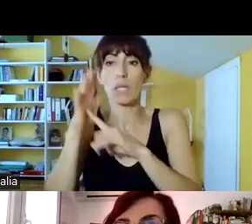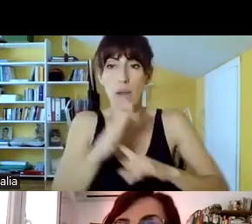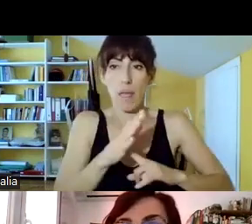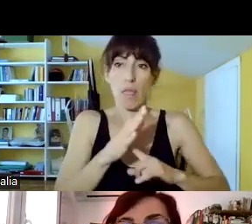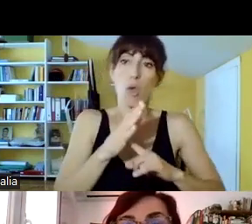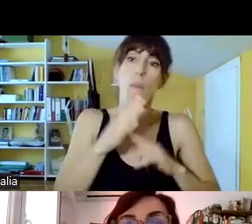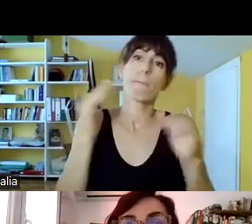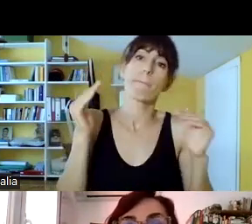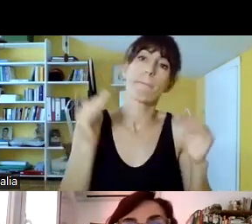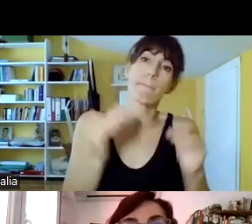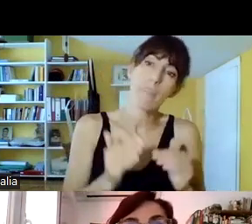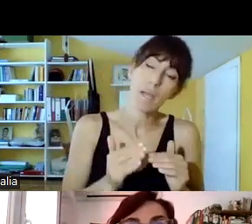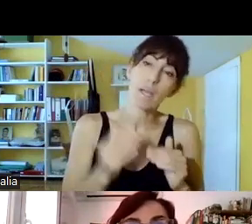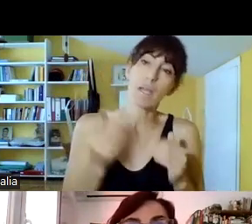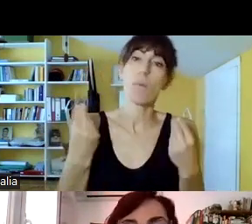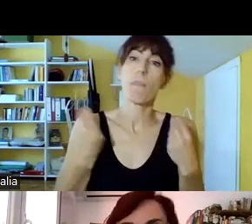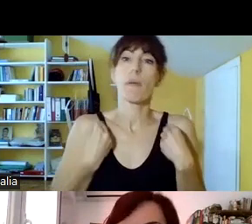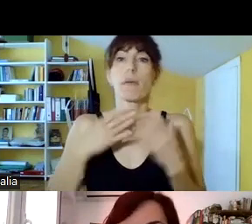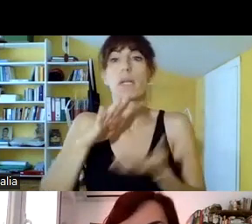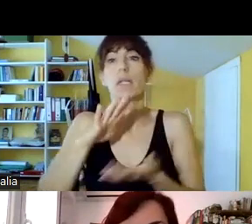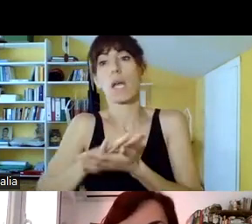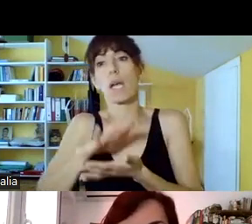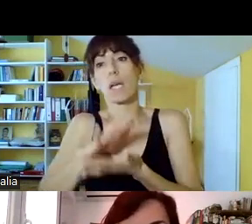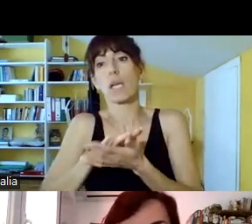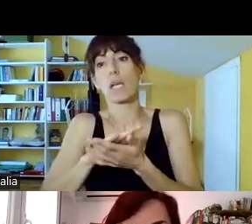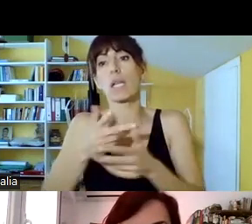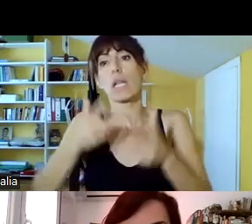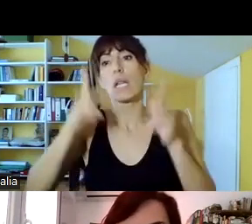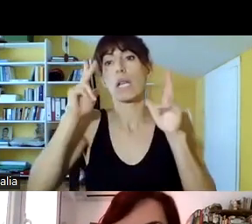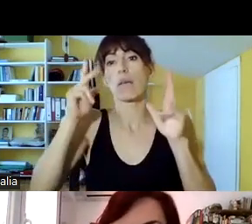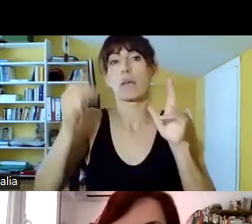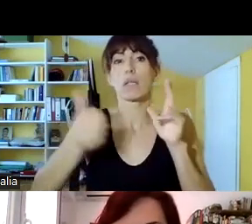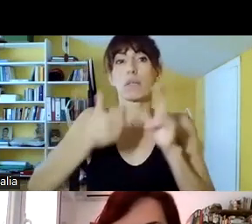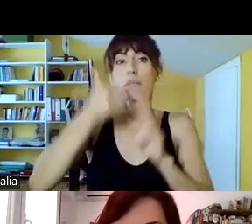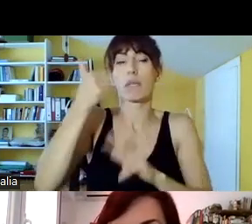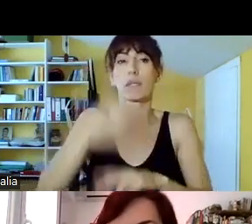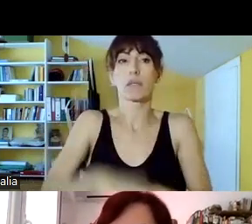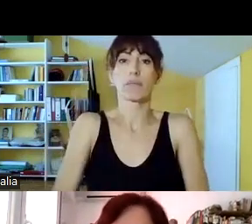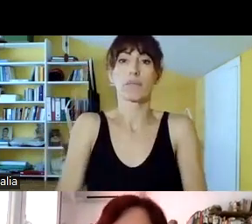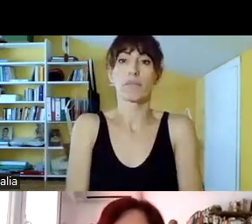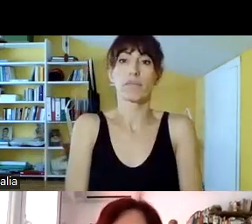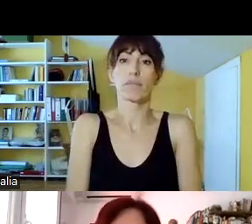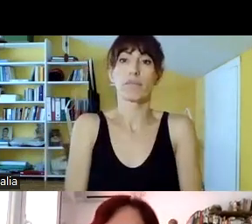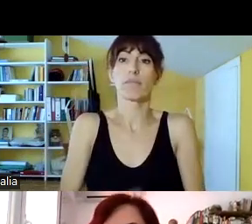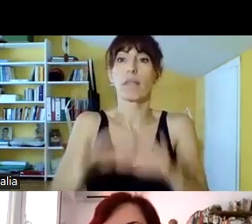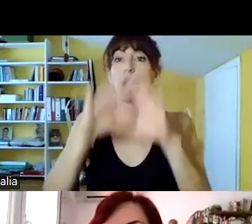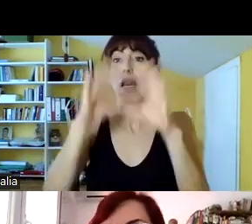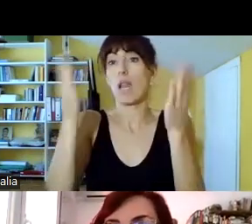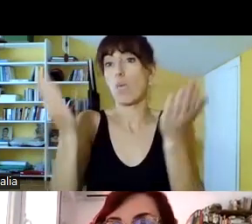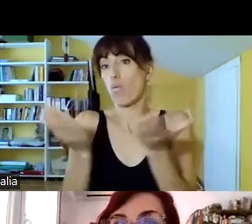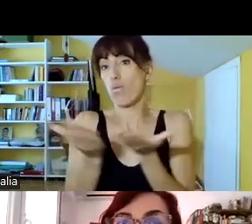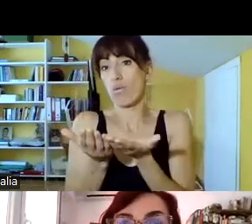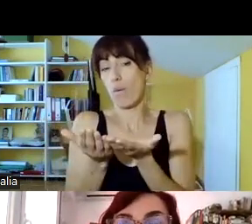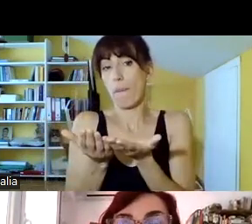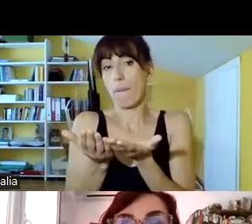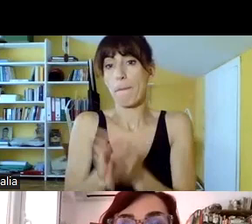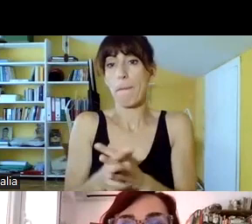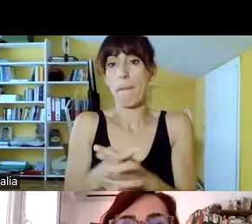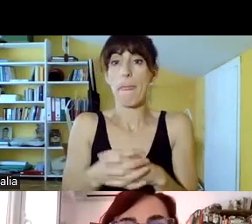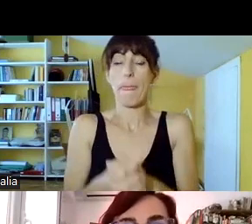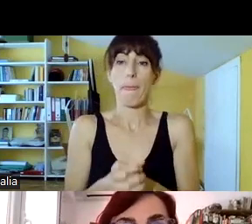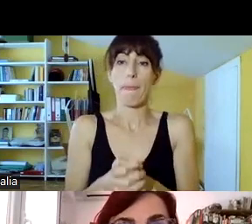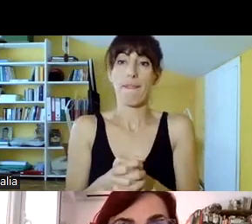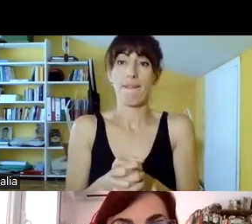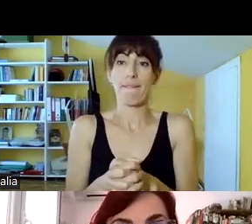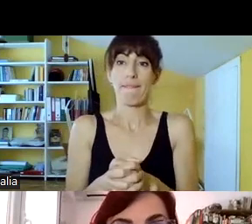para vivir más tranquilas, para ser más libres. Y en el mundo, ¿no? Ya que esto probablemente